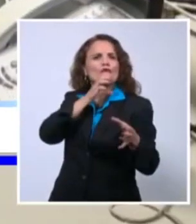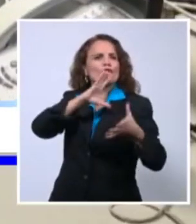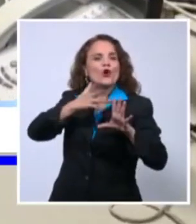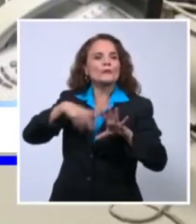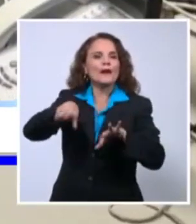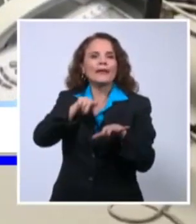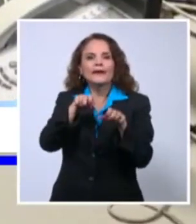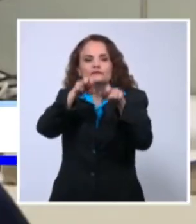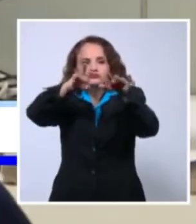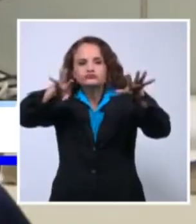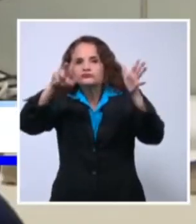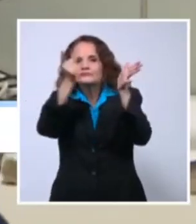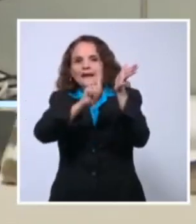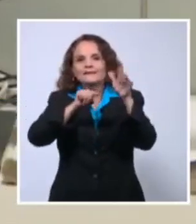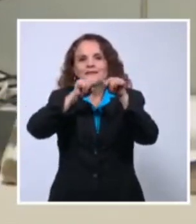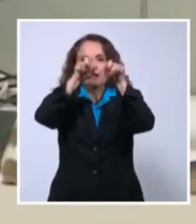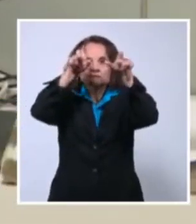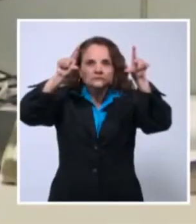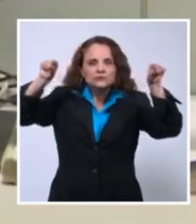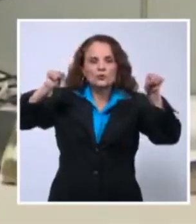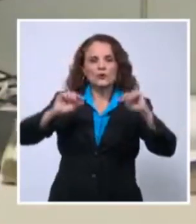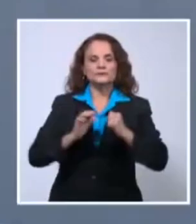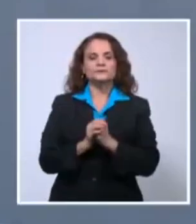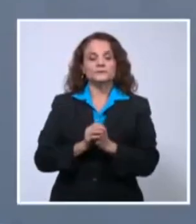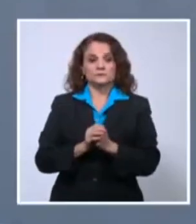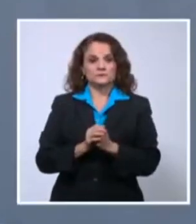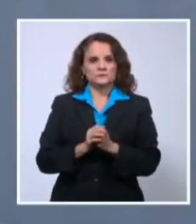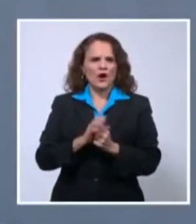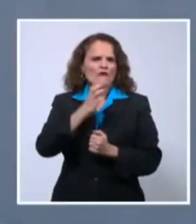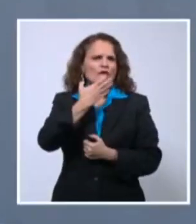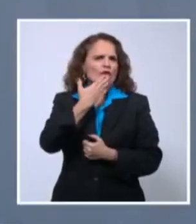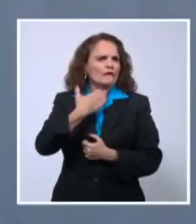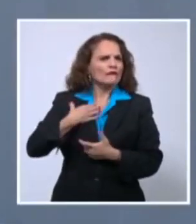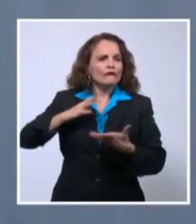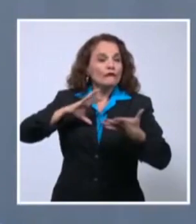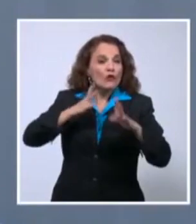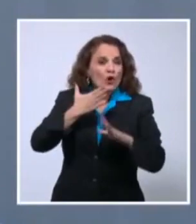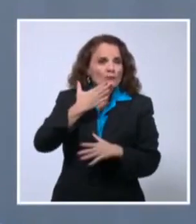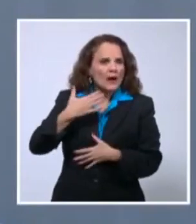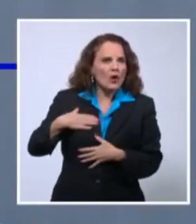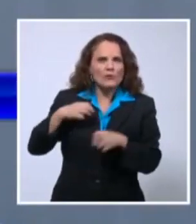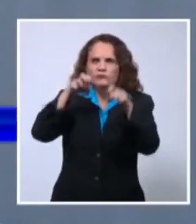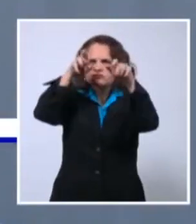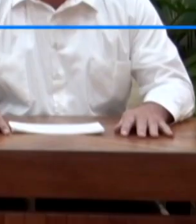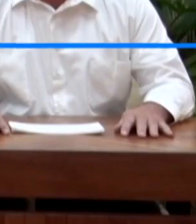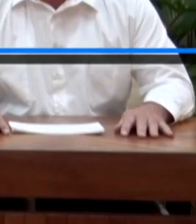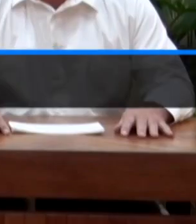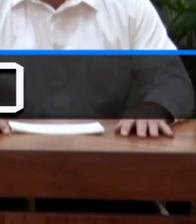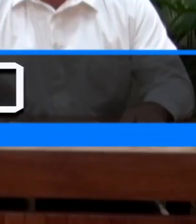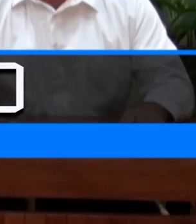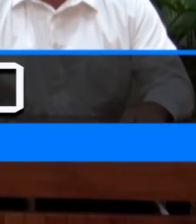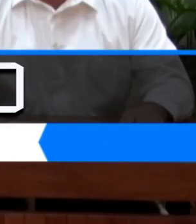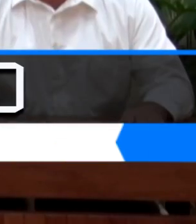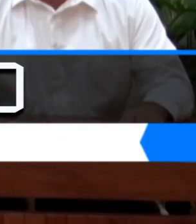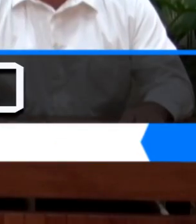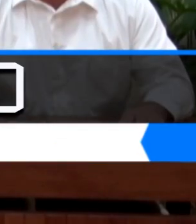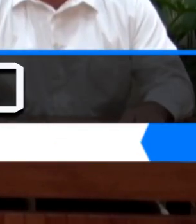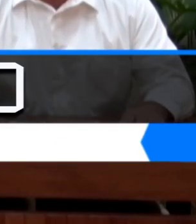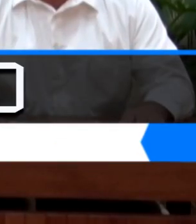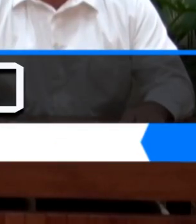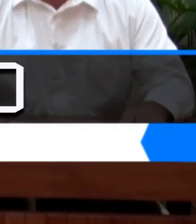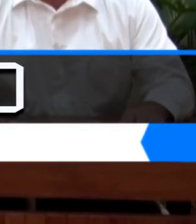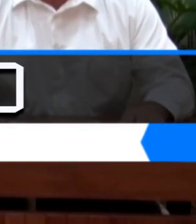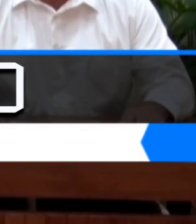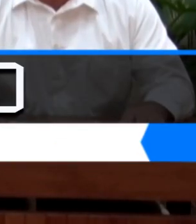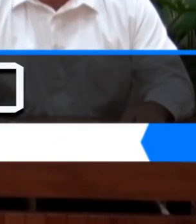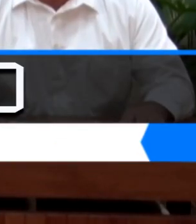la generación distribuida en Cuba fue pensada, ideada, noche a noche, día a día, por nuestro comandante. La decisión del gobierno cubano de